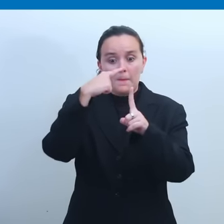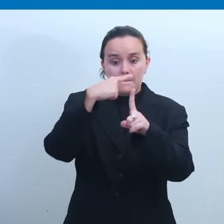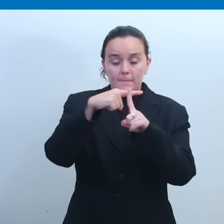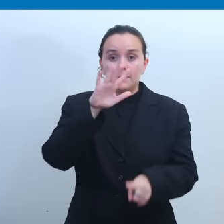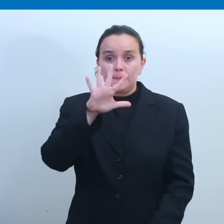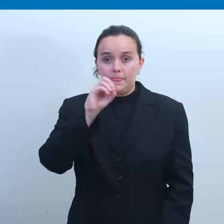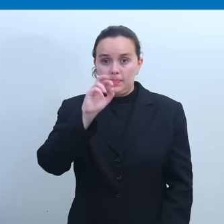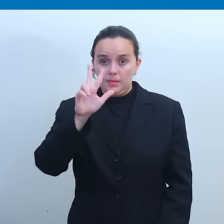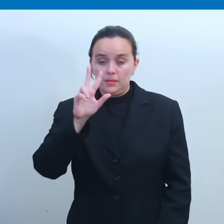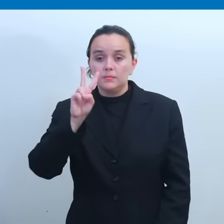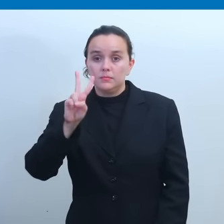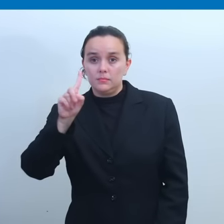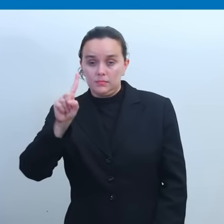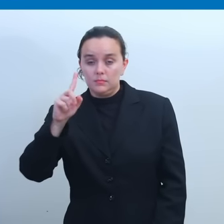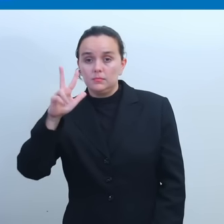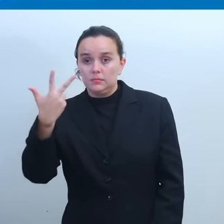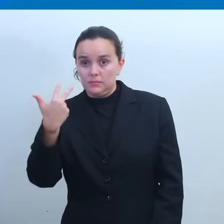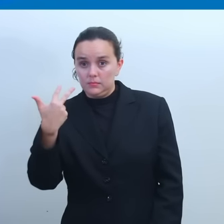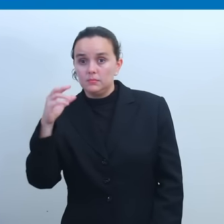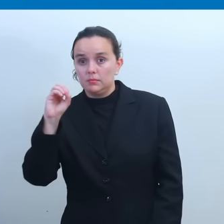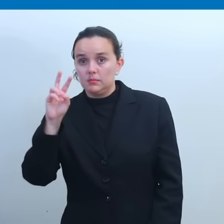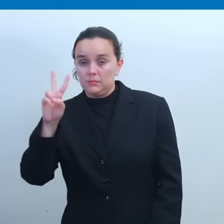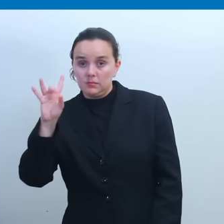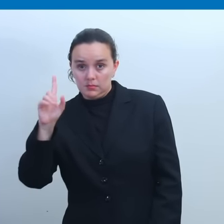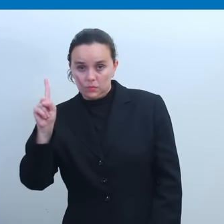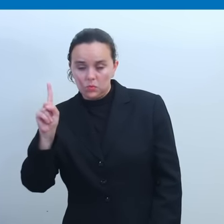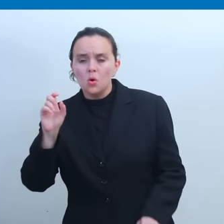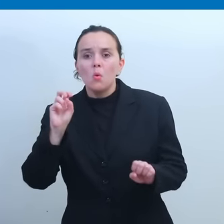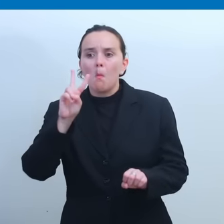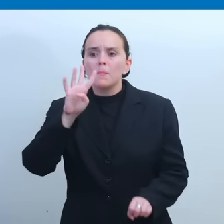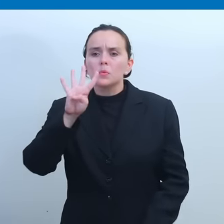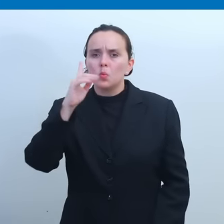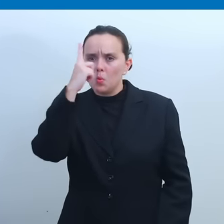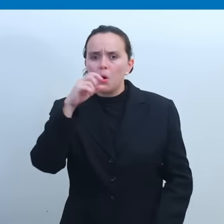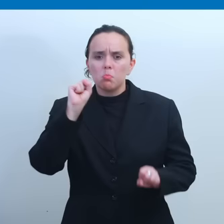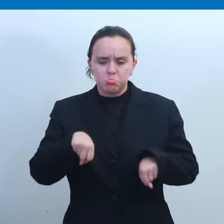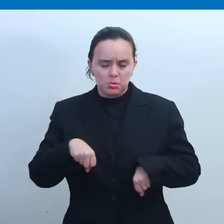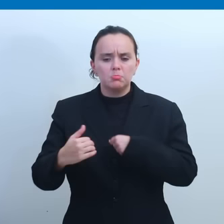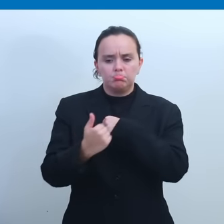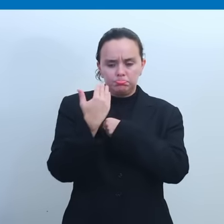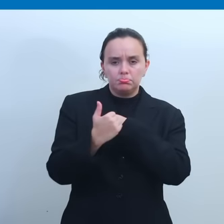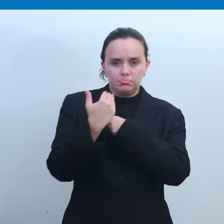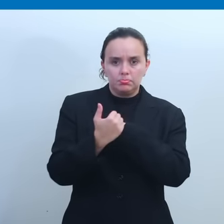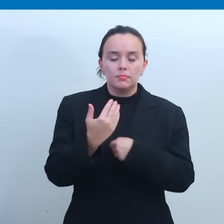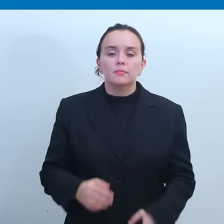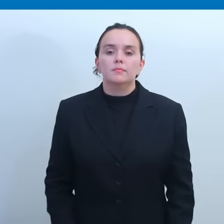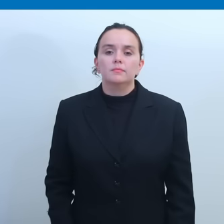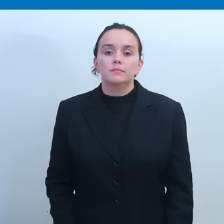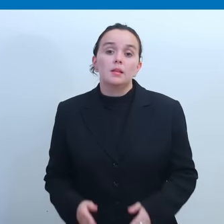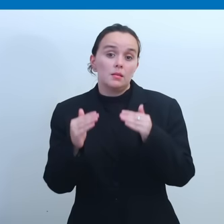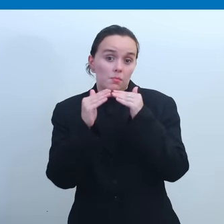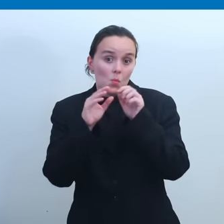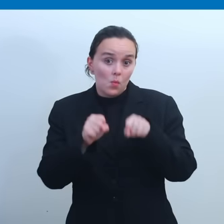503-213-0281, disponible 24 horas. También puedes solicitar